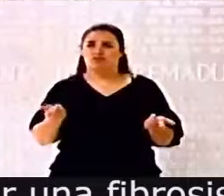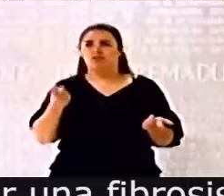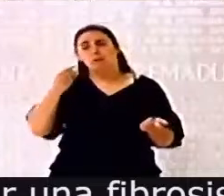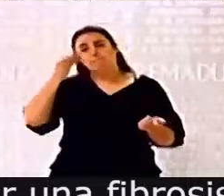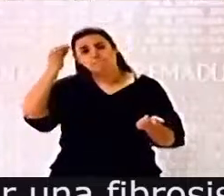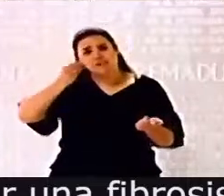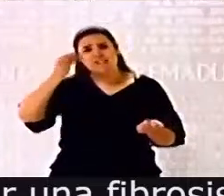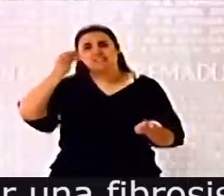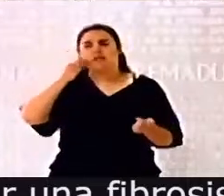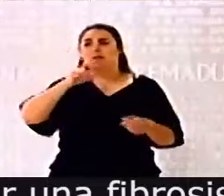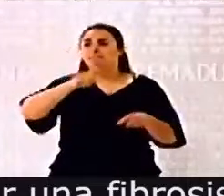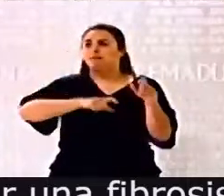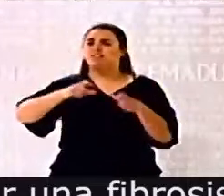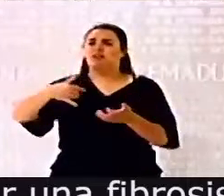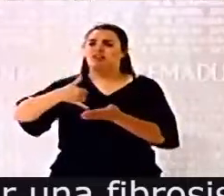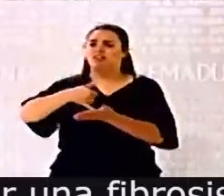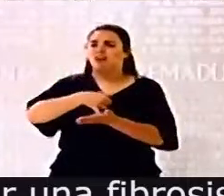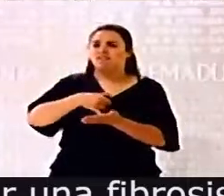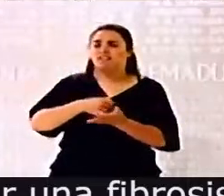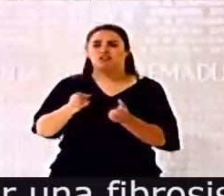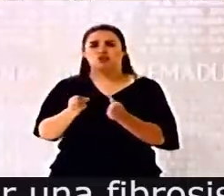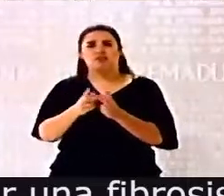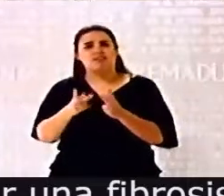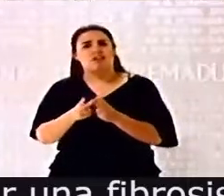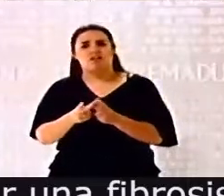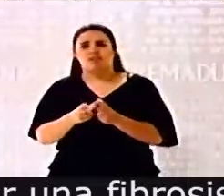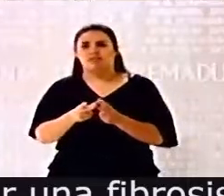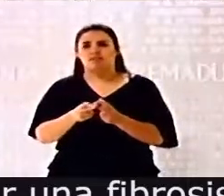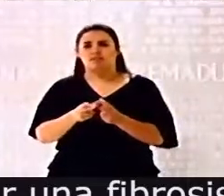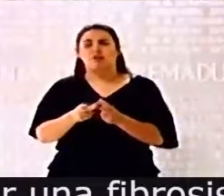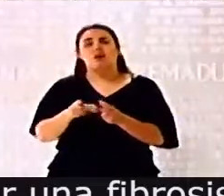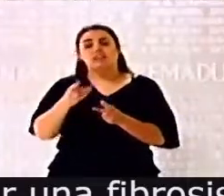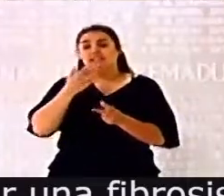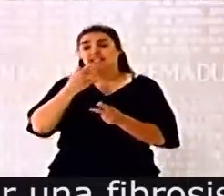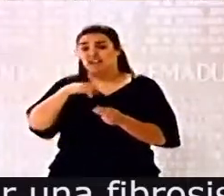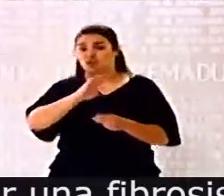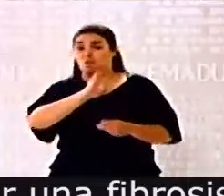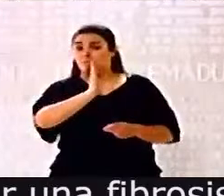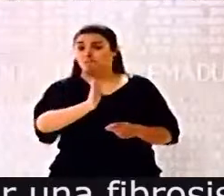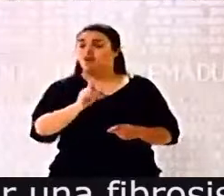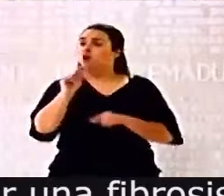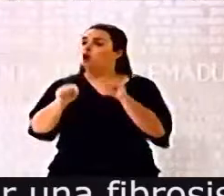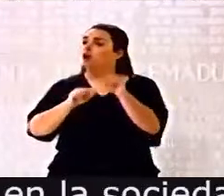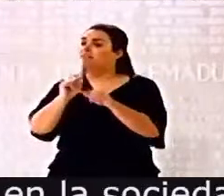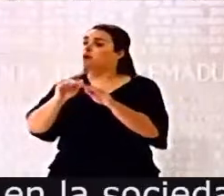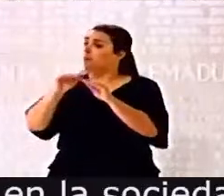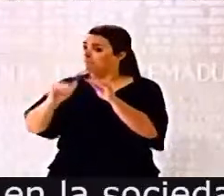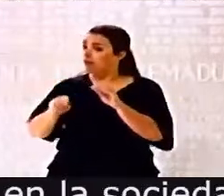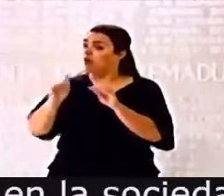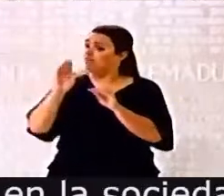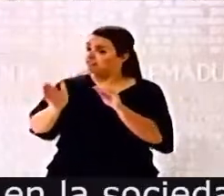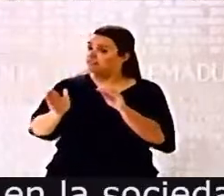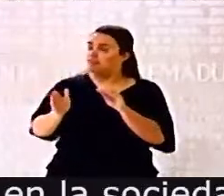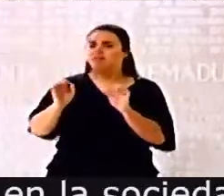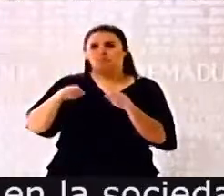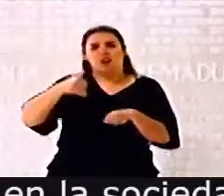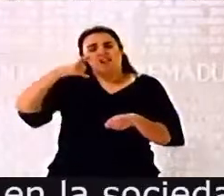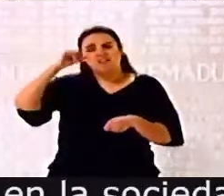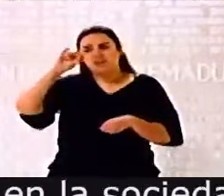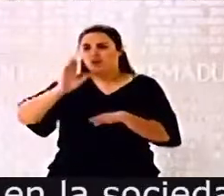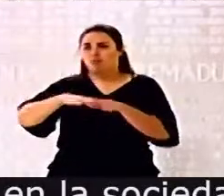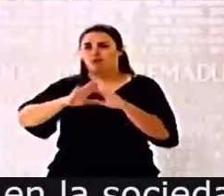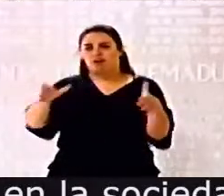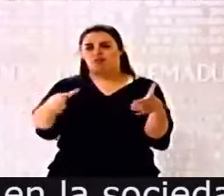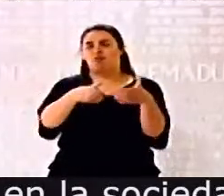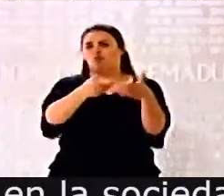Piensen que hay personas vulnerables en la sociedad, que si a ellos les afecta menos el coronavirus, es un riesgo para esa parte de